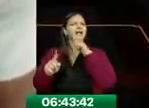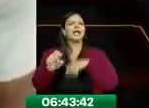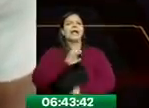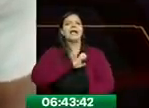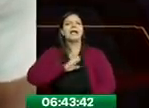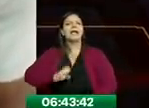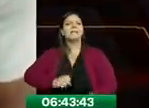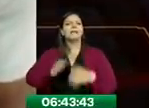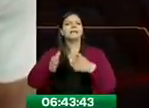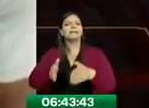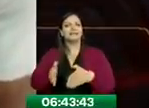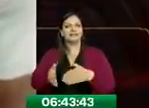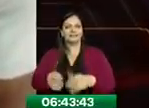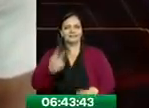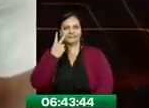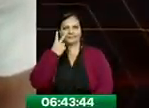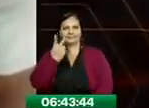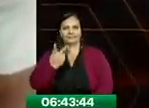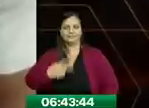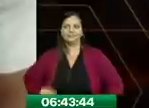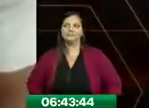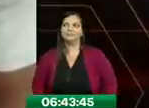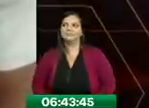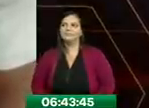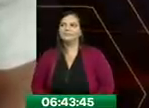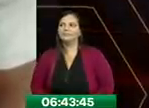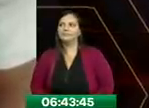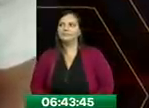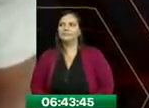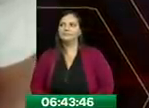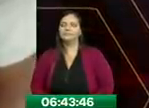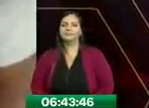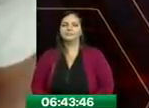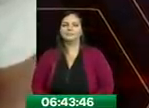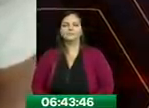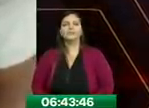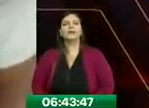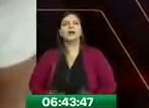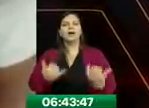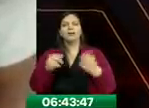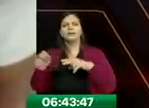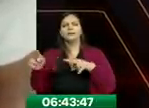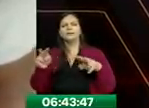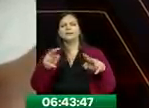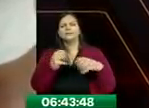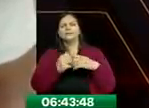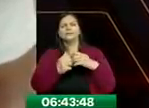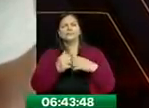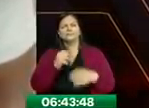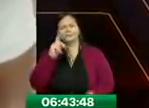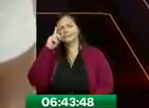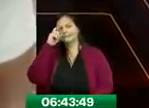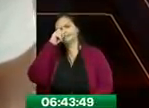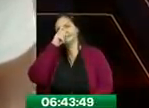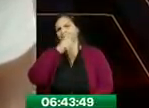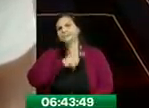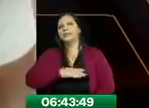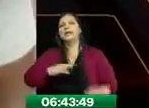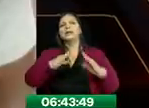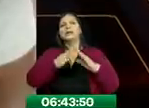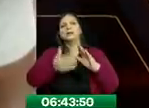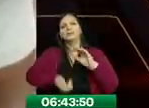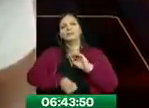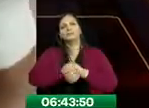Escuchemos. Que lo que está sucediendo es muy difícil y complicado. Así que quedémonos en casa,